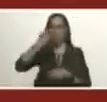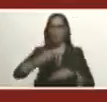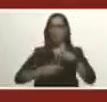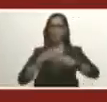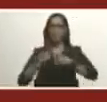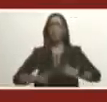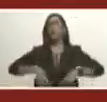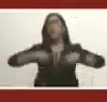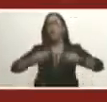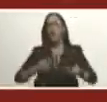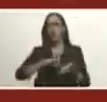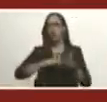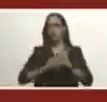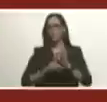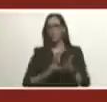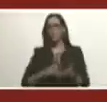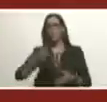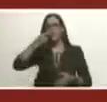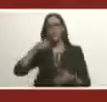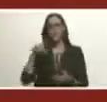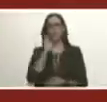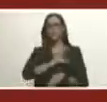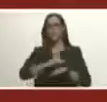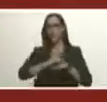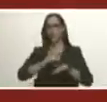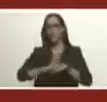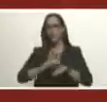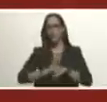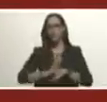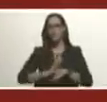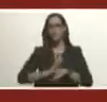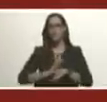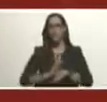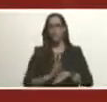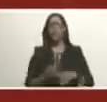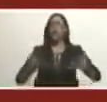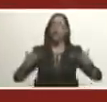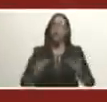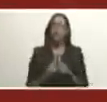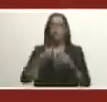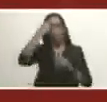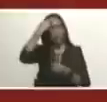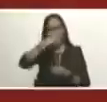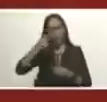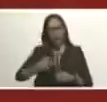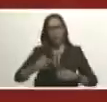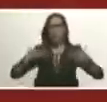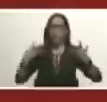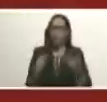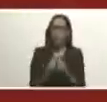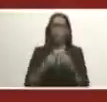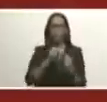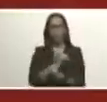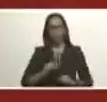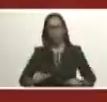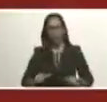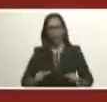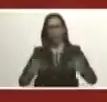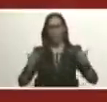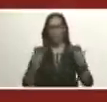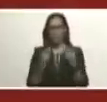nuevo concepto de seguridad ciudadana. El guardia junto al pueblo y el pueblo con el guardia